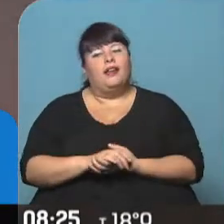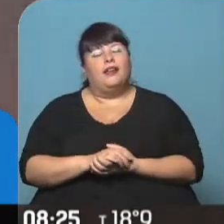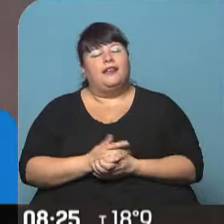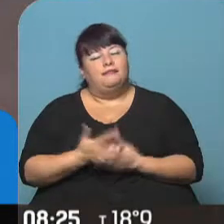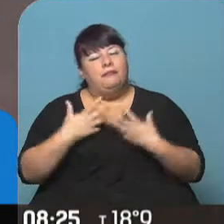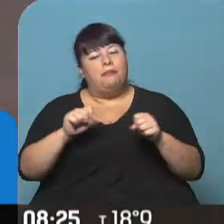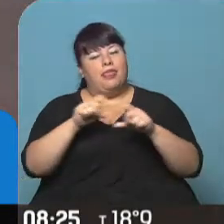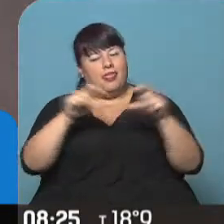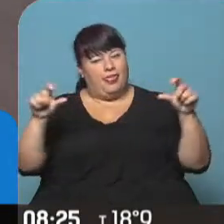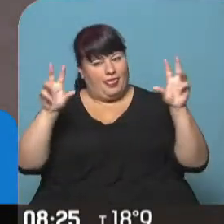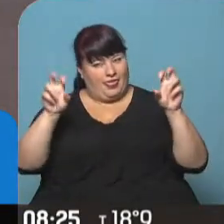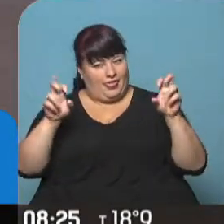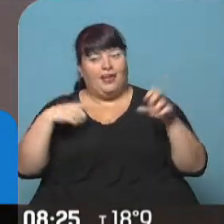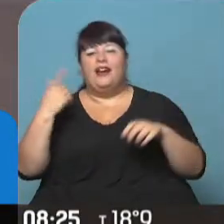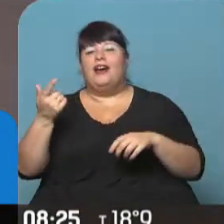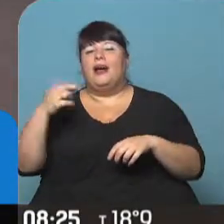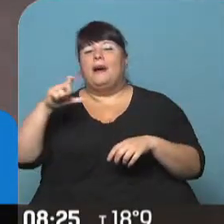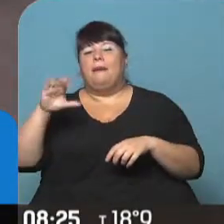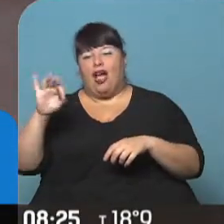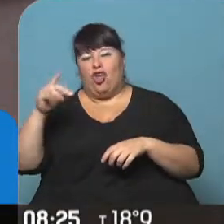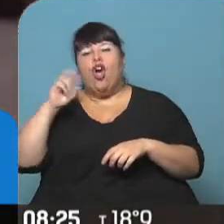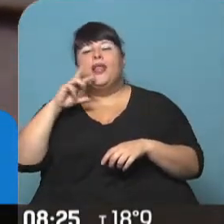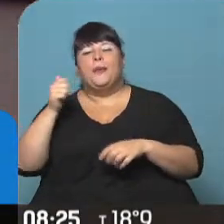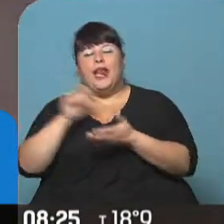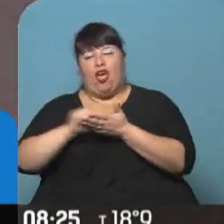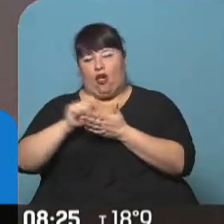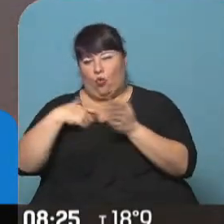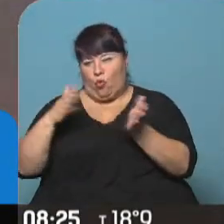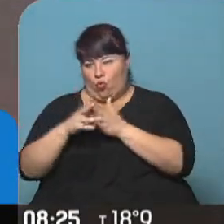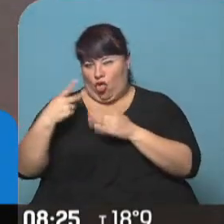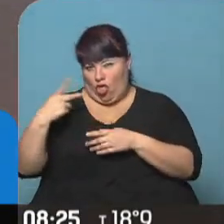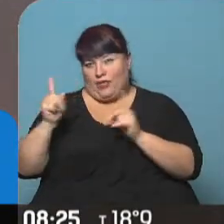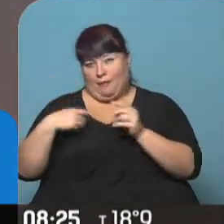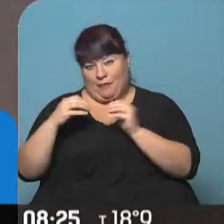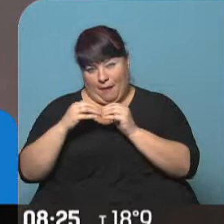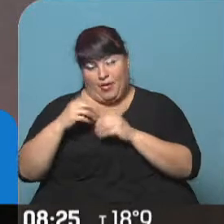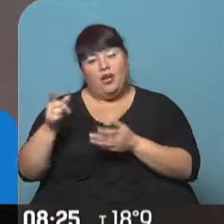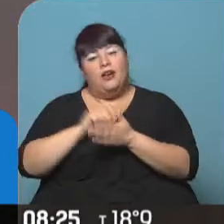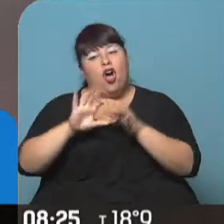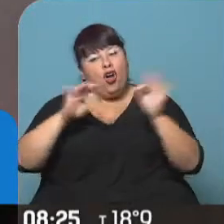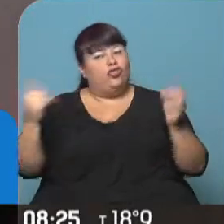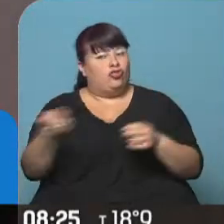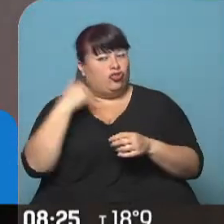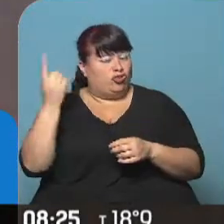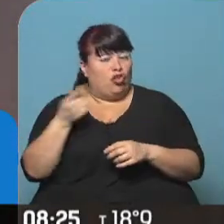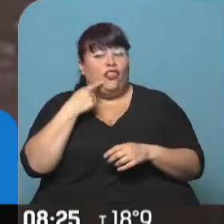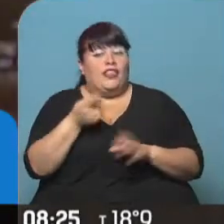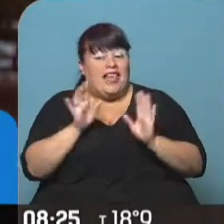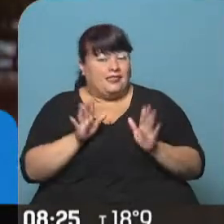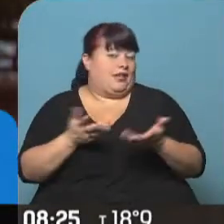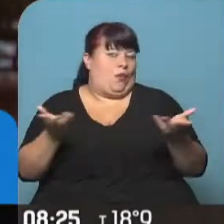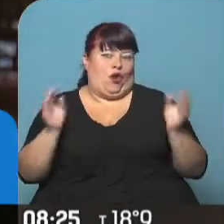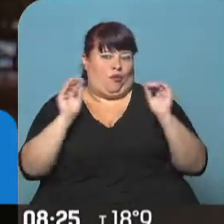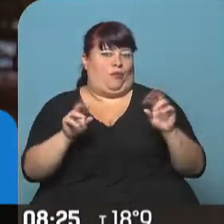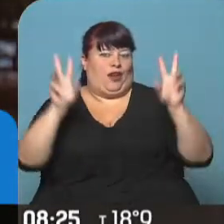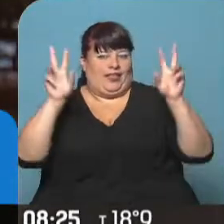sacamos esa frase. Pancho, el coautor. Francisco Olivera, coautor y amigo. Sacamos esa frase y decíamos, mirá, todo el mundo nos dice esto, y bueno,